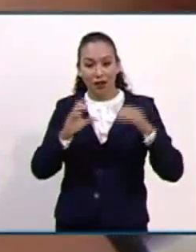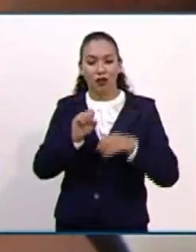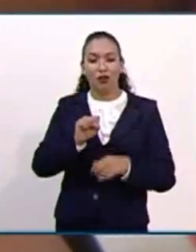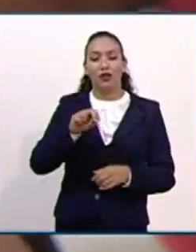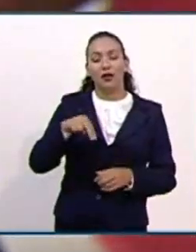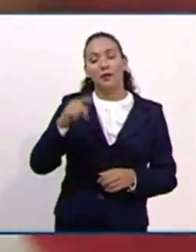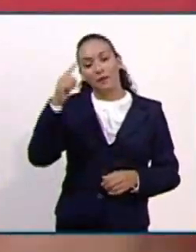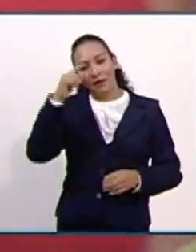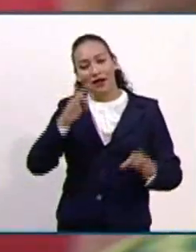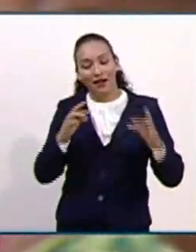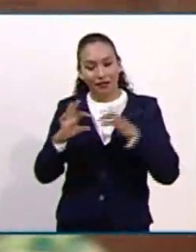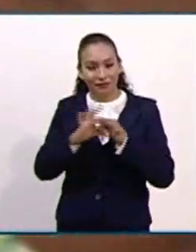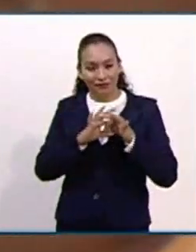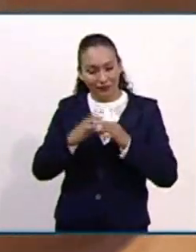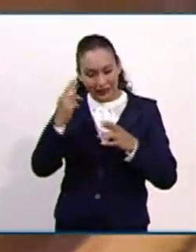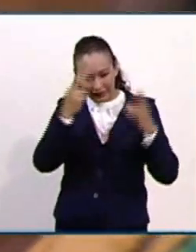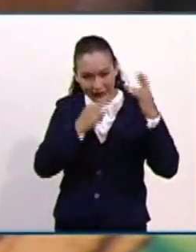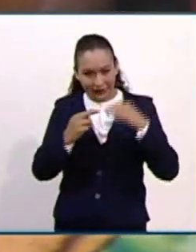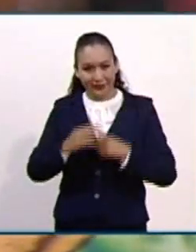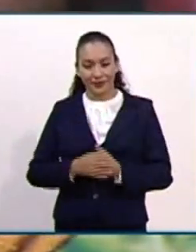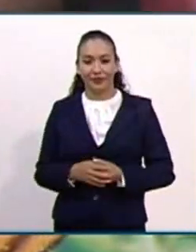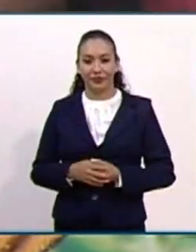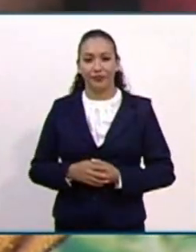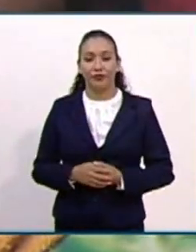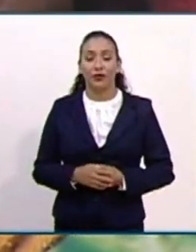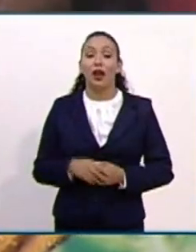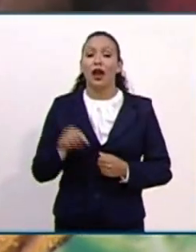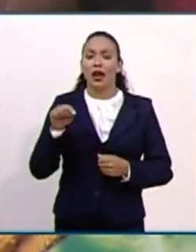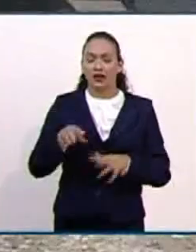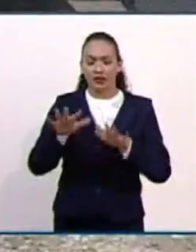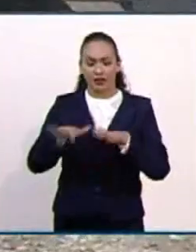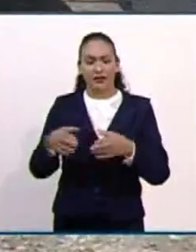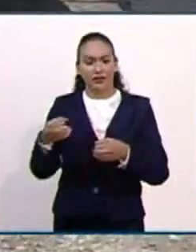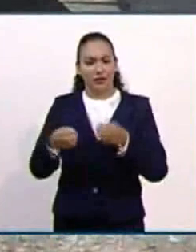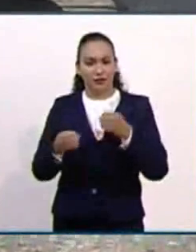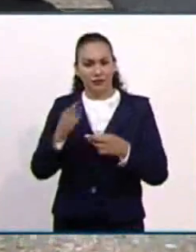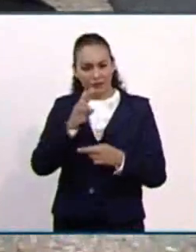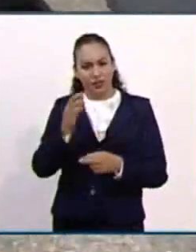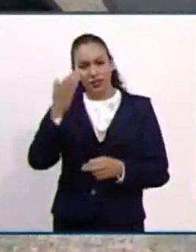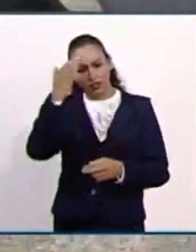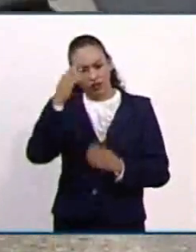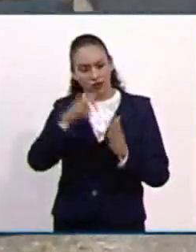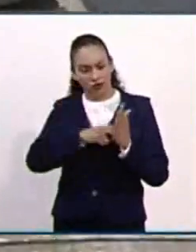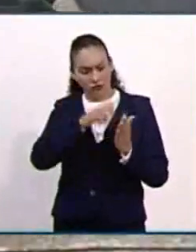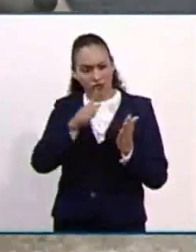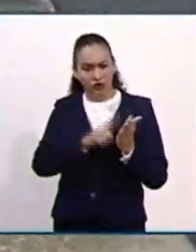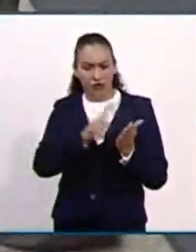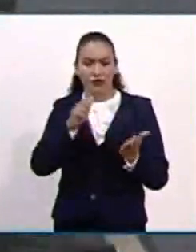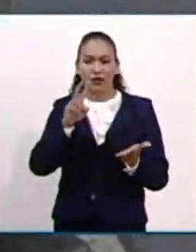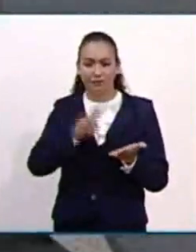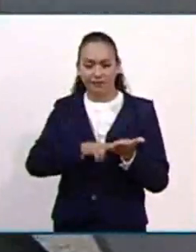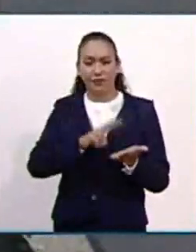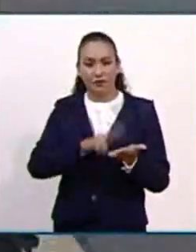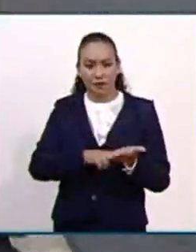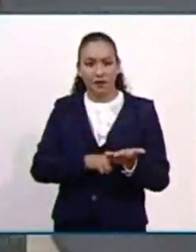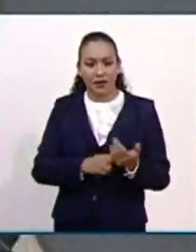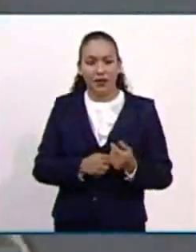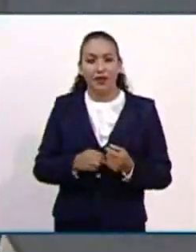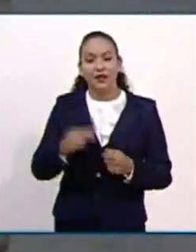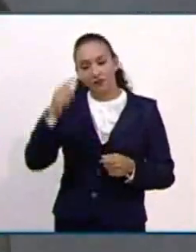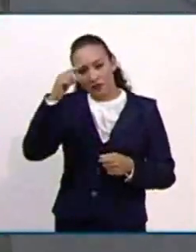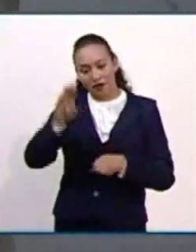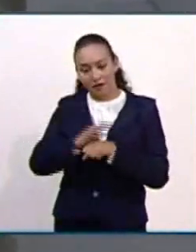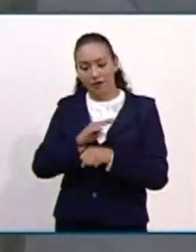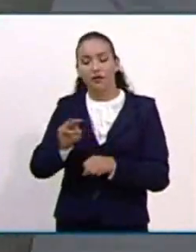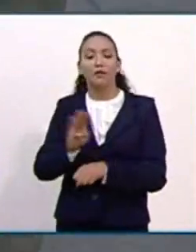las consultas necesarias. En estas acciones, el Pleno reconoció la validez de las reformas que eliminaron los consejos municipales